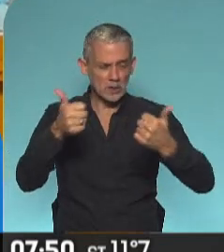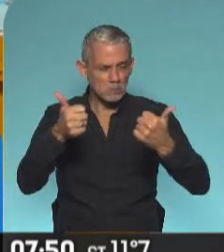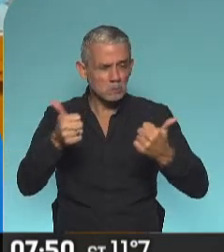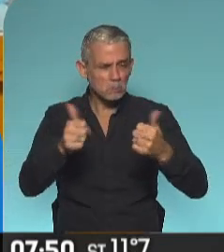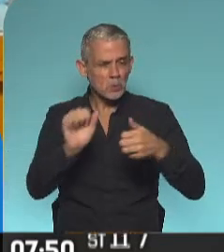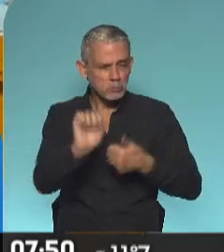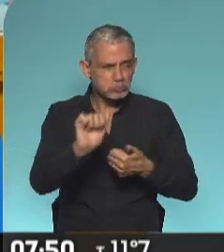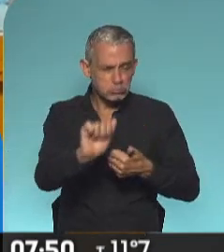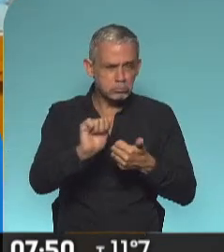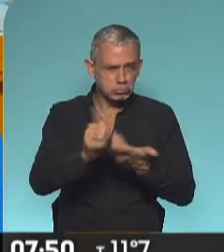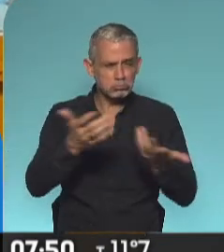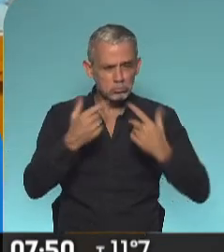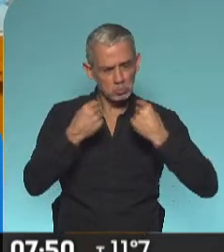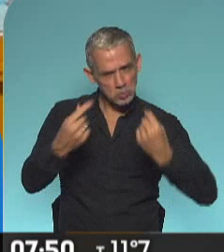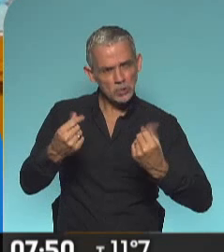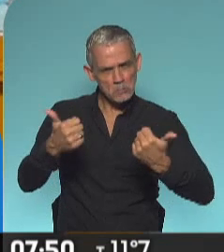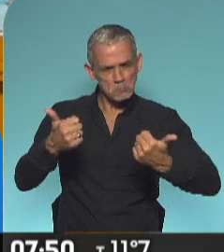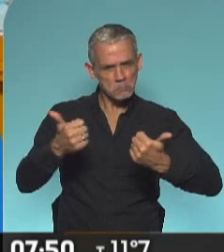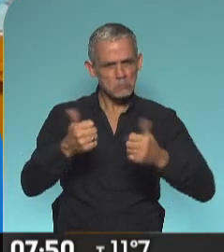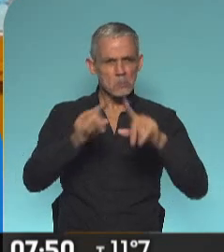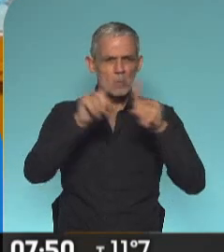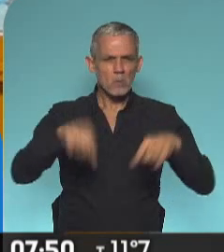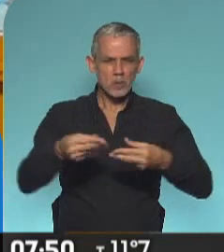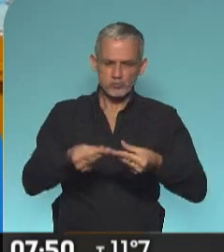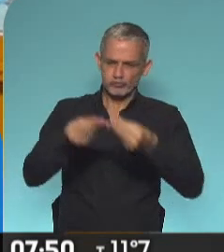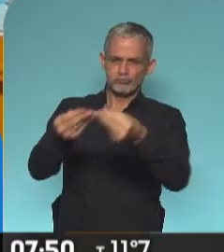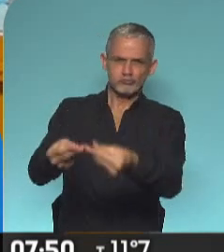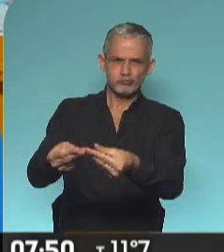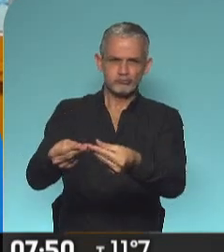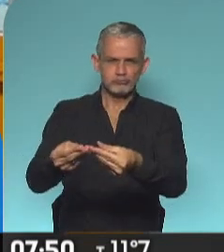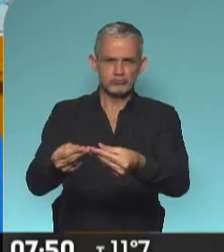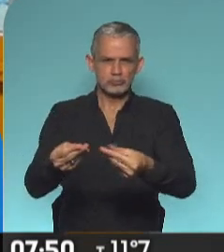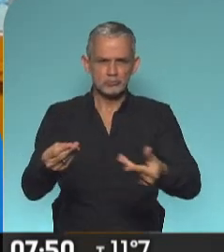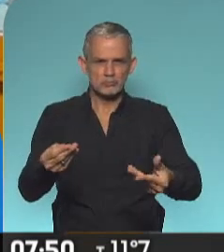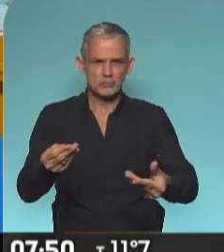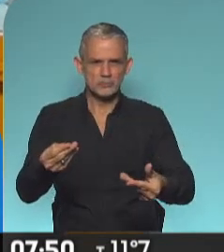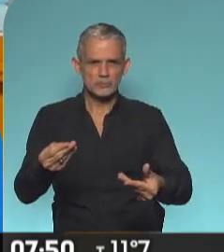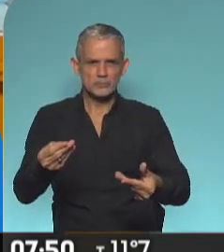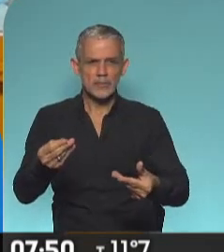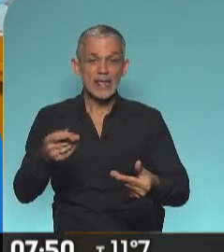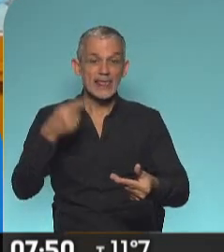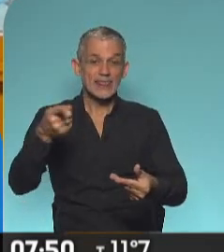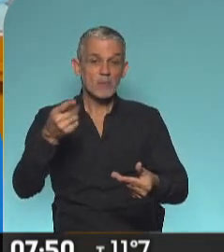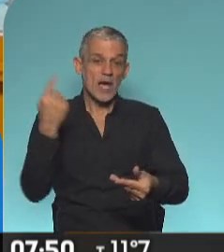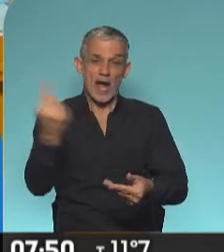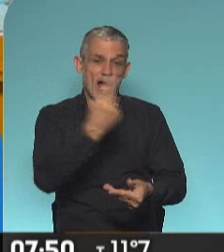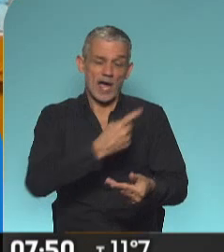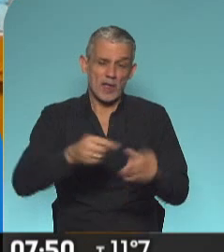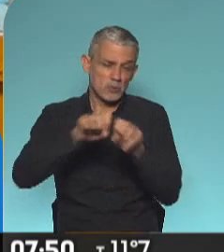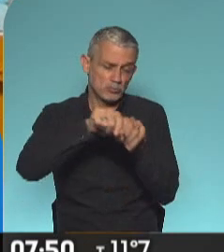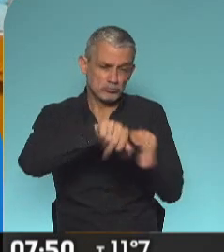protestaron, hicieron y entregaron el petitorio habitual que se entrega, y después cada uno se fue a su casa